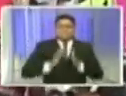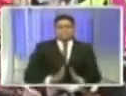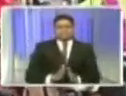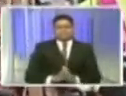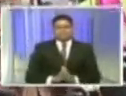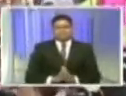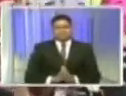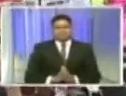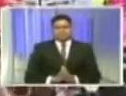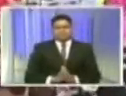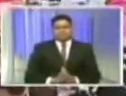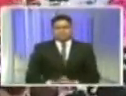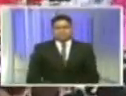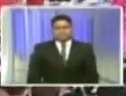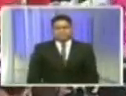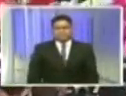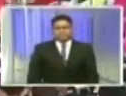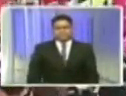Venezuela.